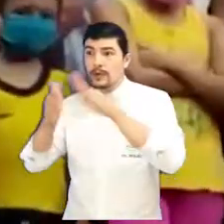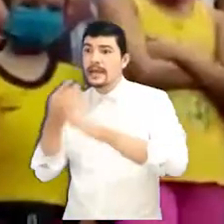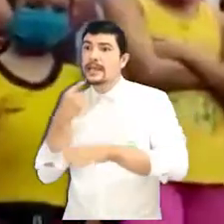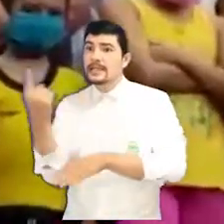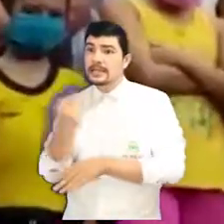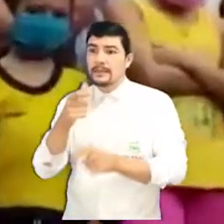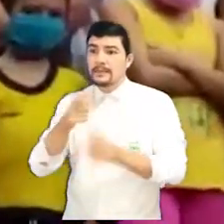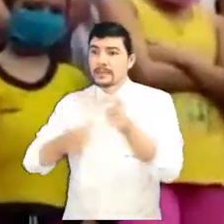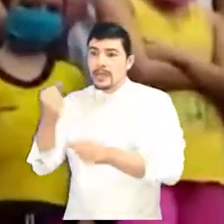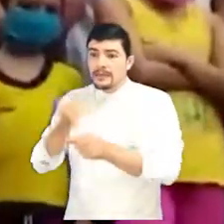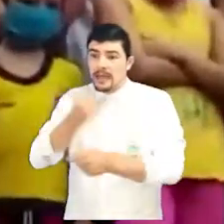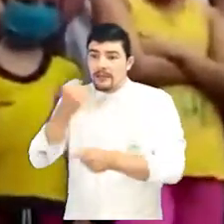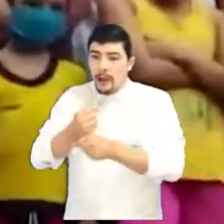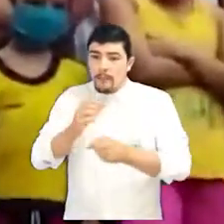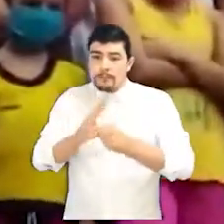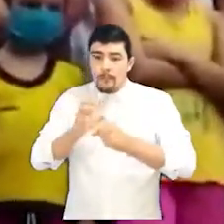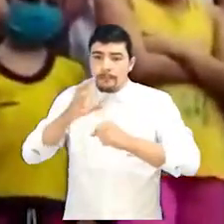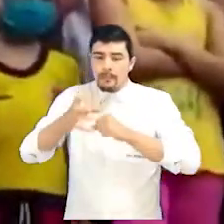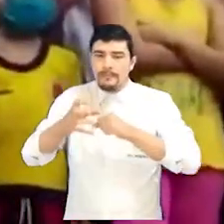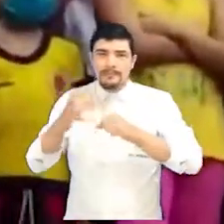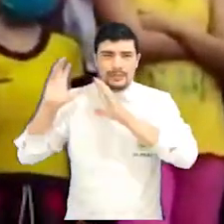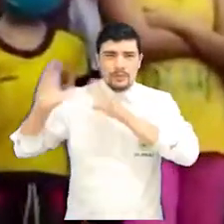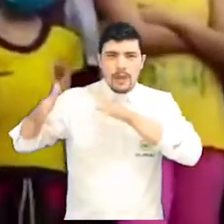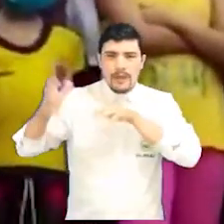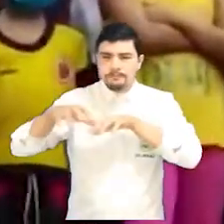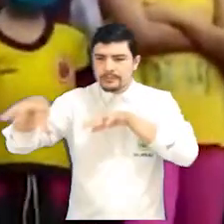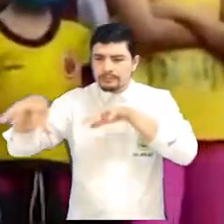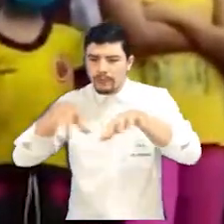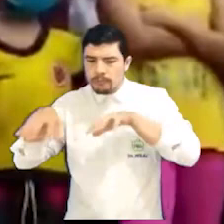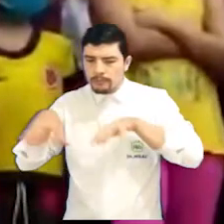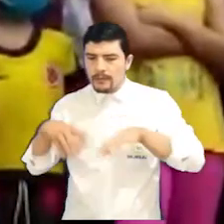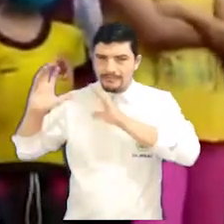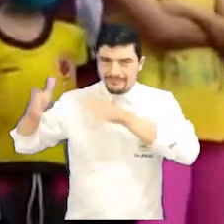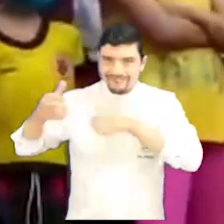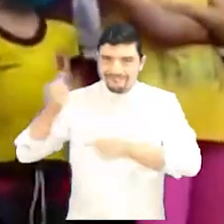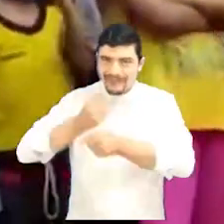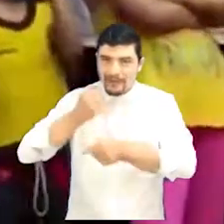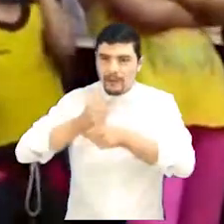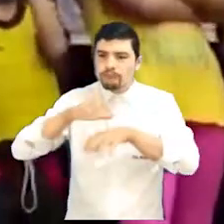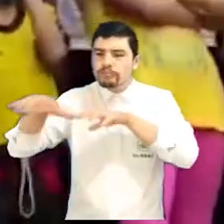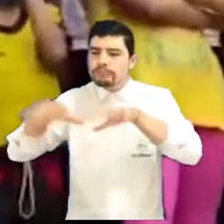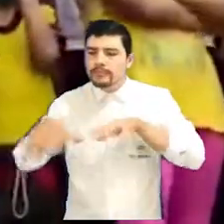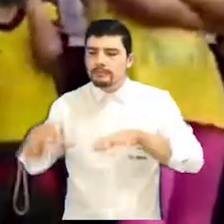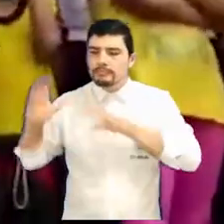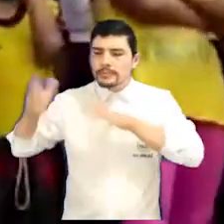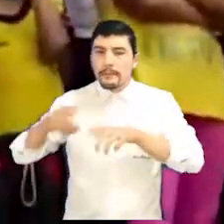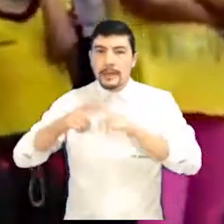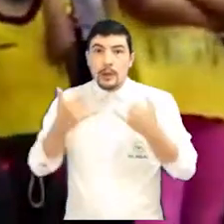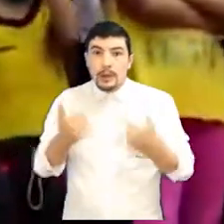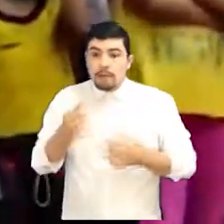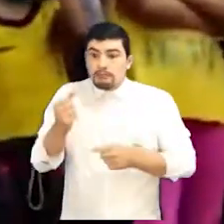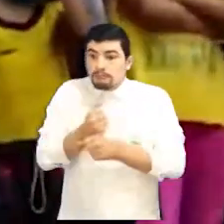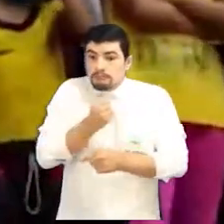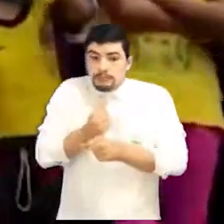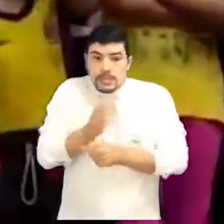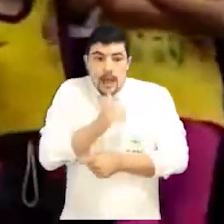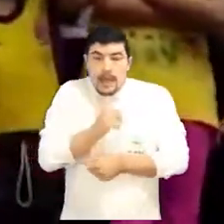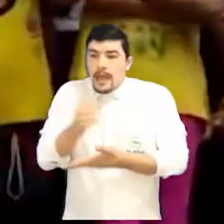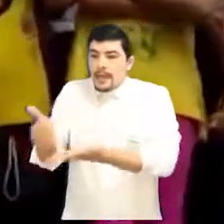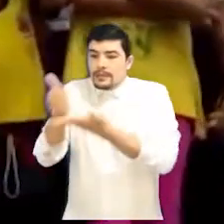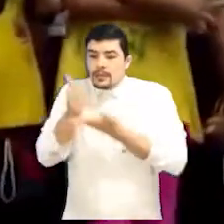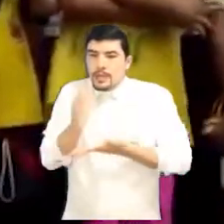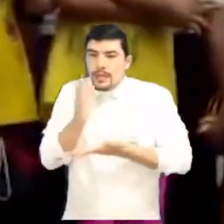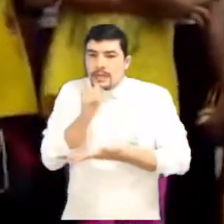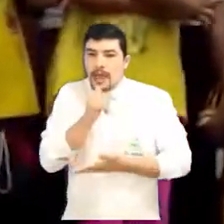este barrio somos más del 80% de personas recicladoras y que vivimos del día a día. Personas que no tenemos con qué sostenernos,